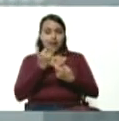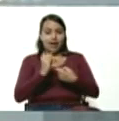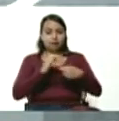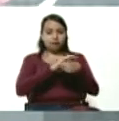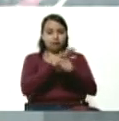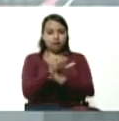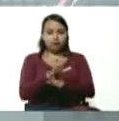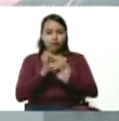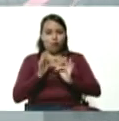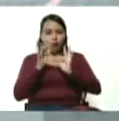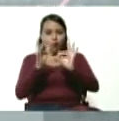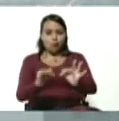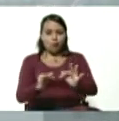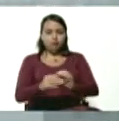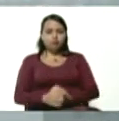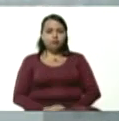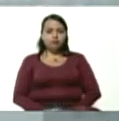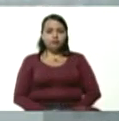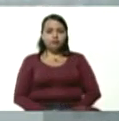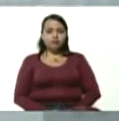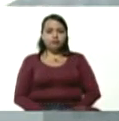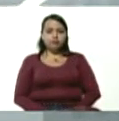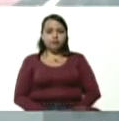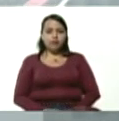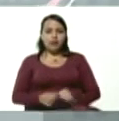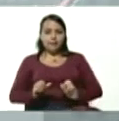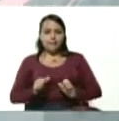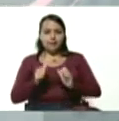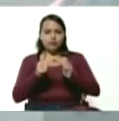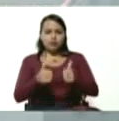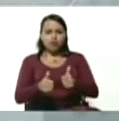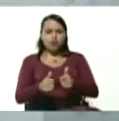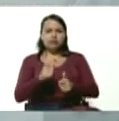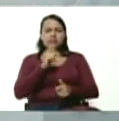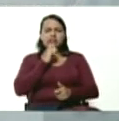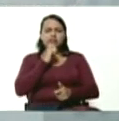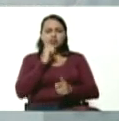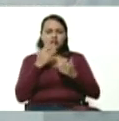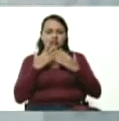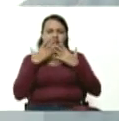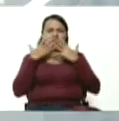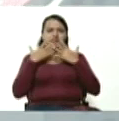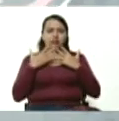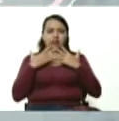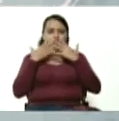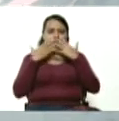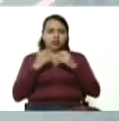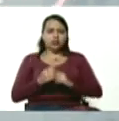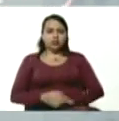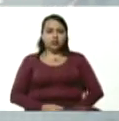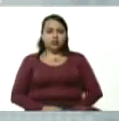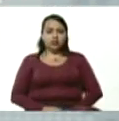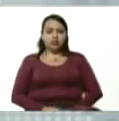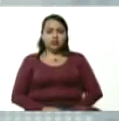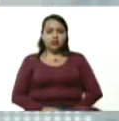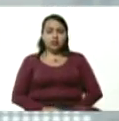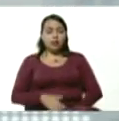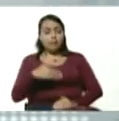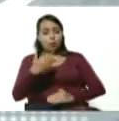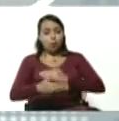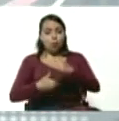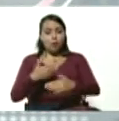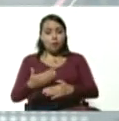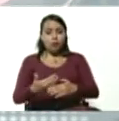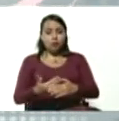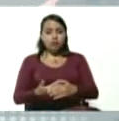-19. Fue ingresado con una insuficiencia respiratoria aguda moderada y el cuadro respiratorio crónico que